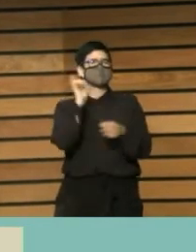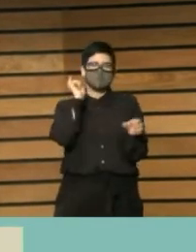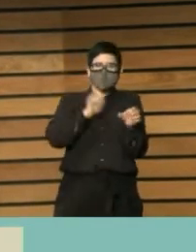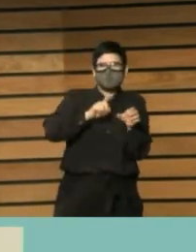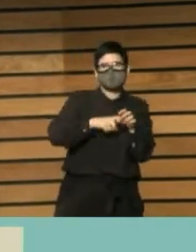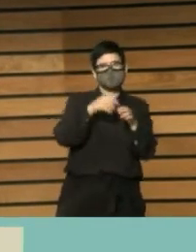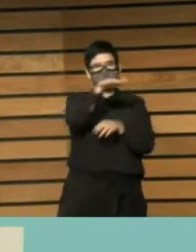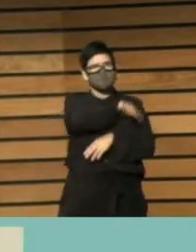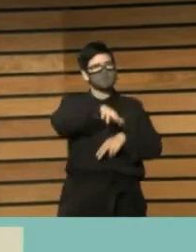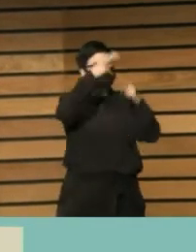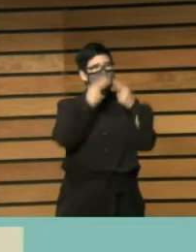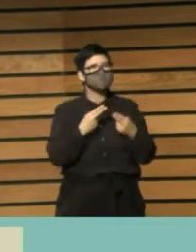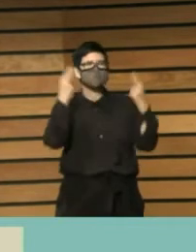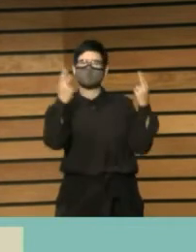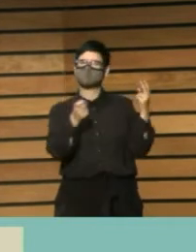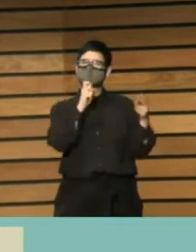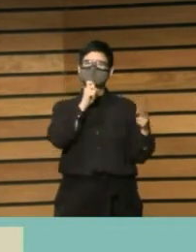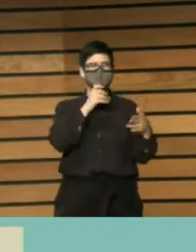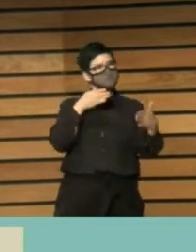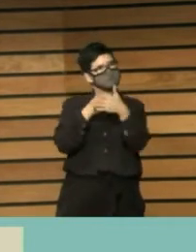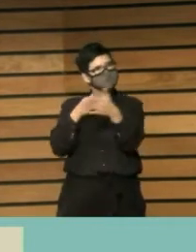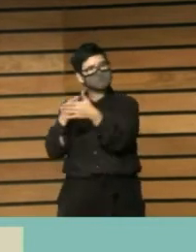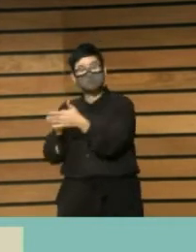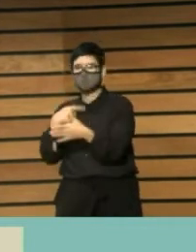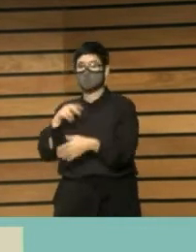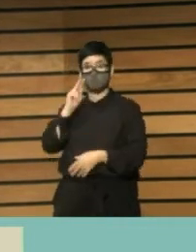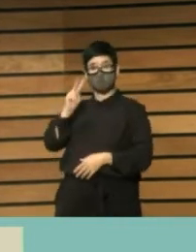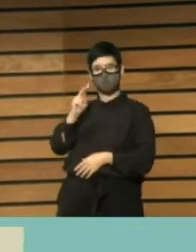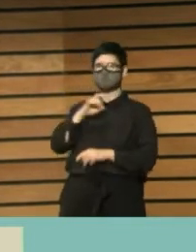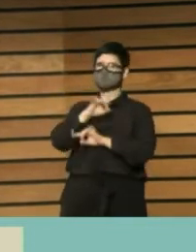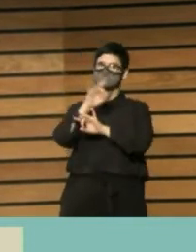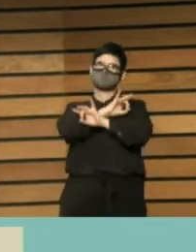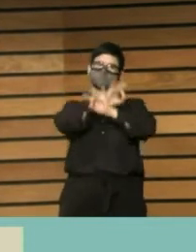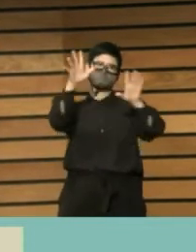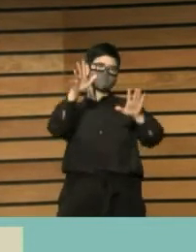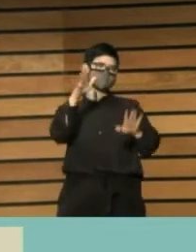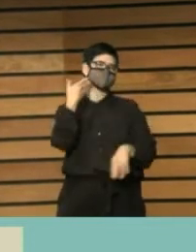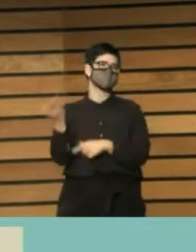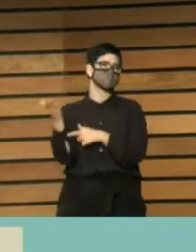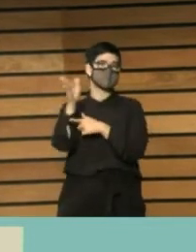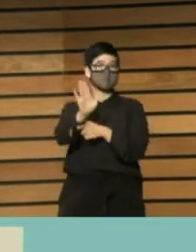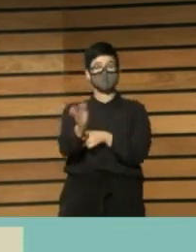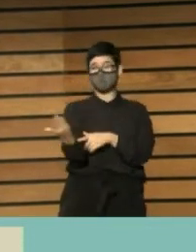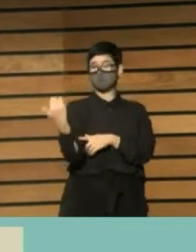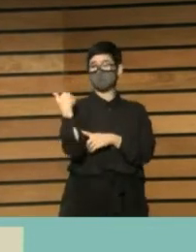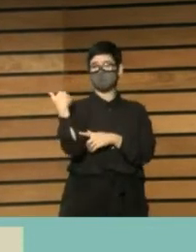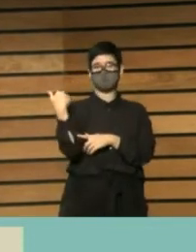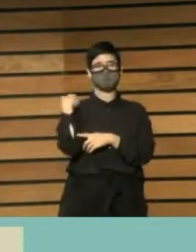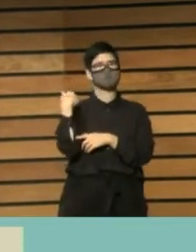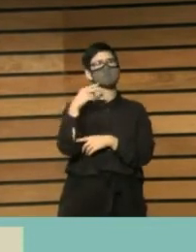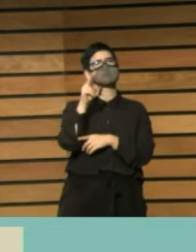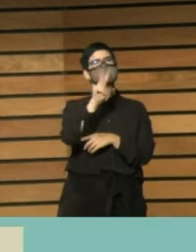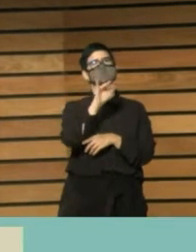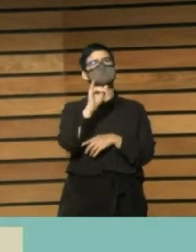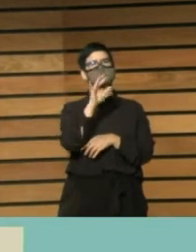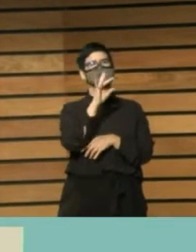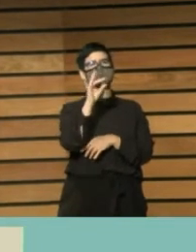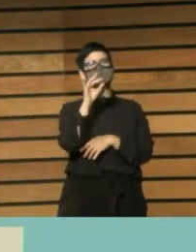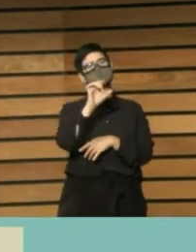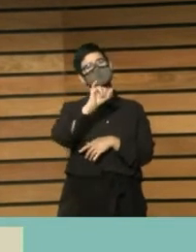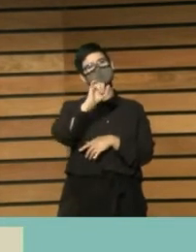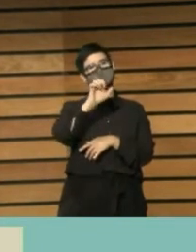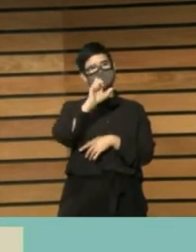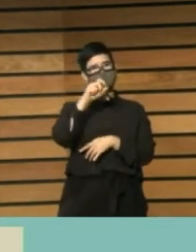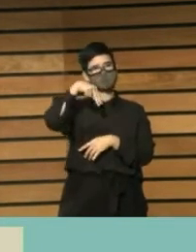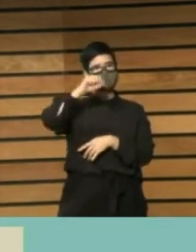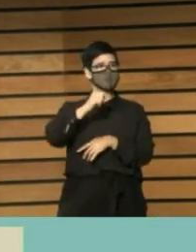públicos, y yo he visto recientemente un claro ejemplo en una filial de la Biblioteca de Villena, en Alicante, ubicada en un